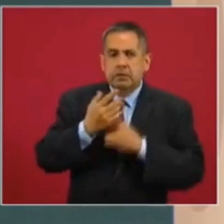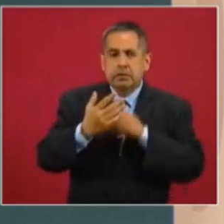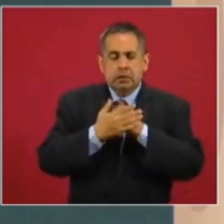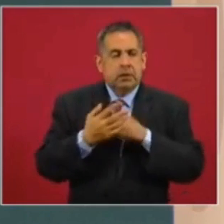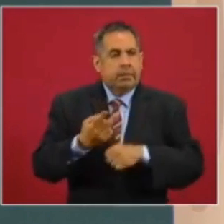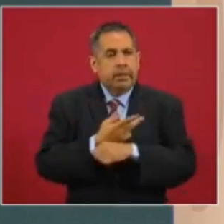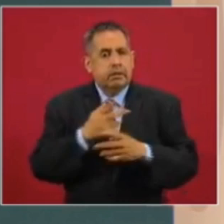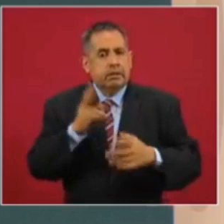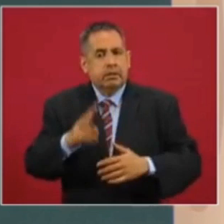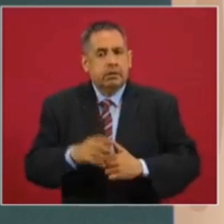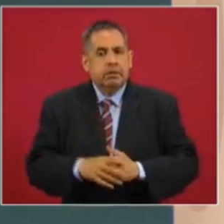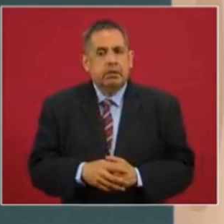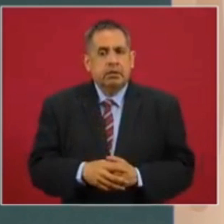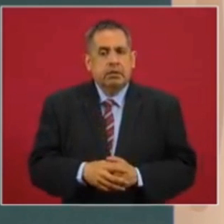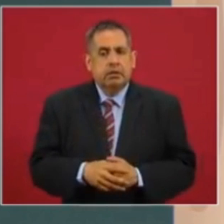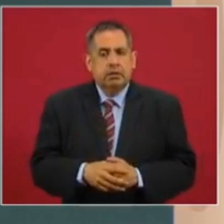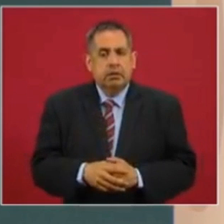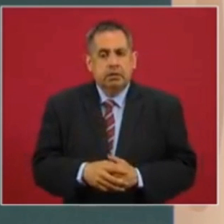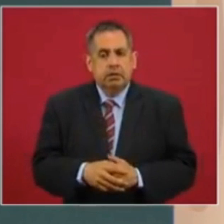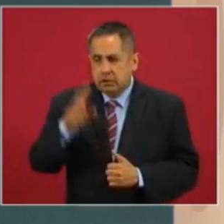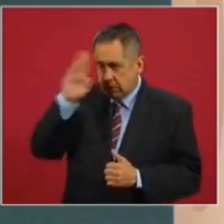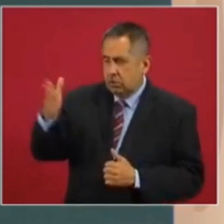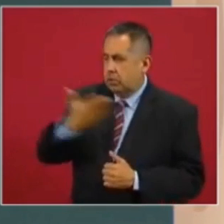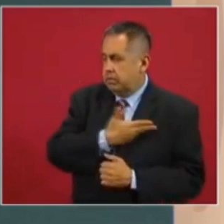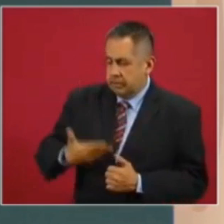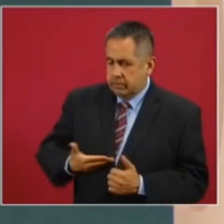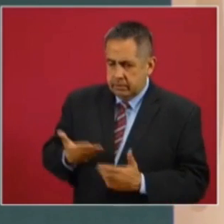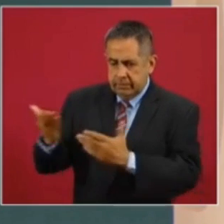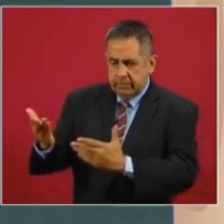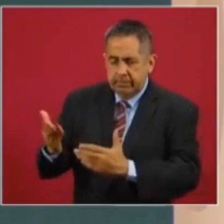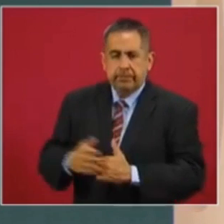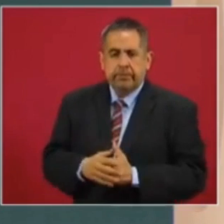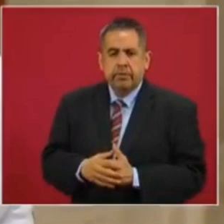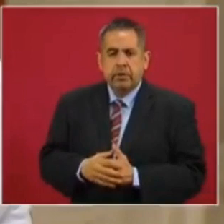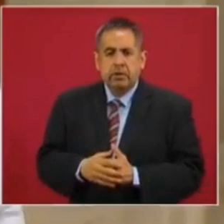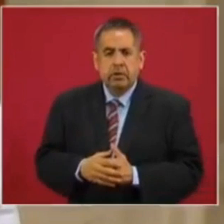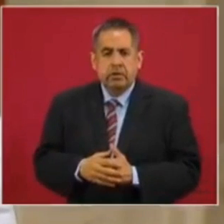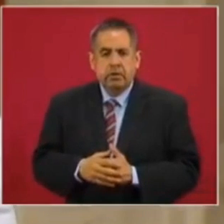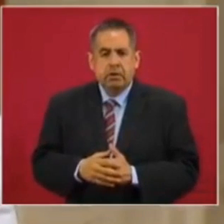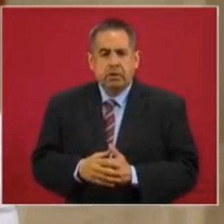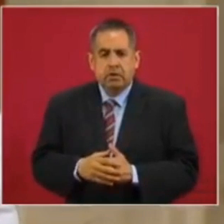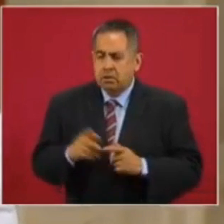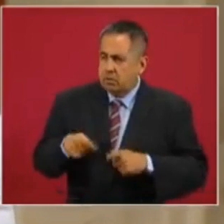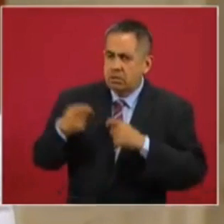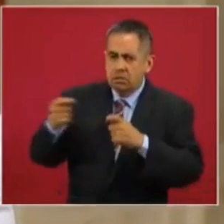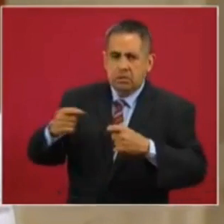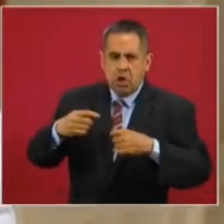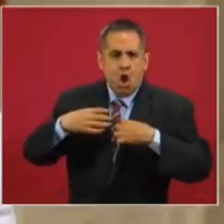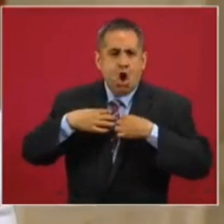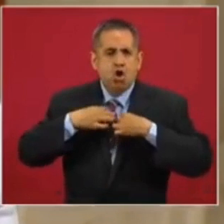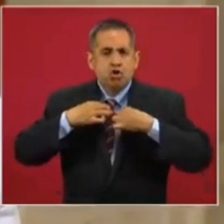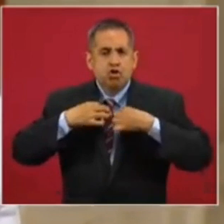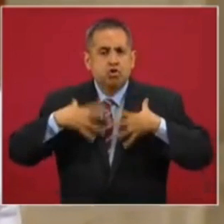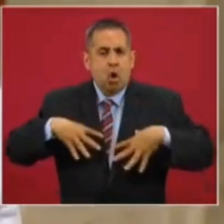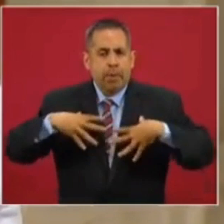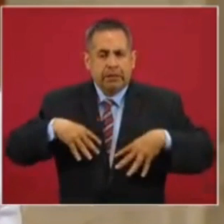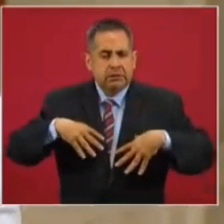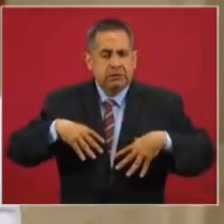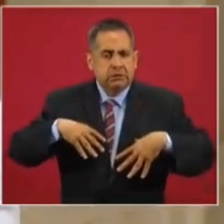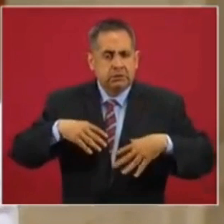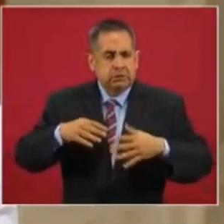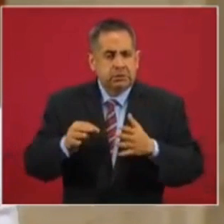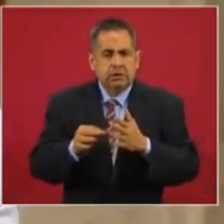pasa y señor presidente les vamos a hacer entrega de unas prendas son hechas